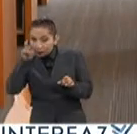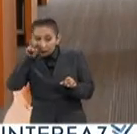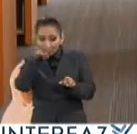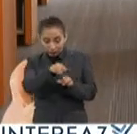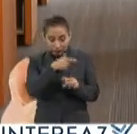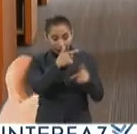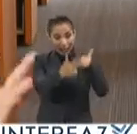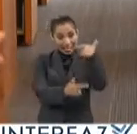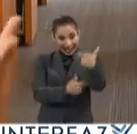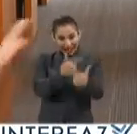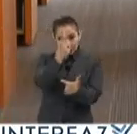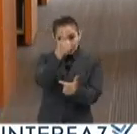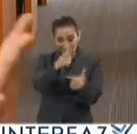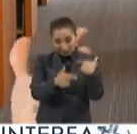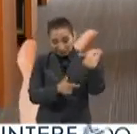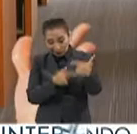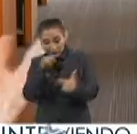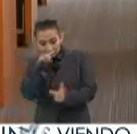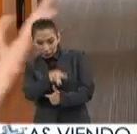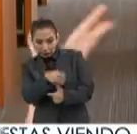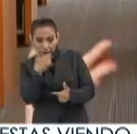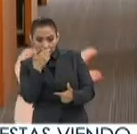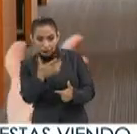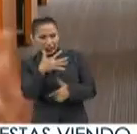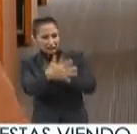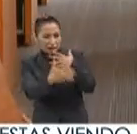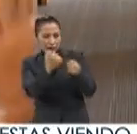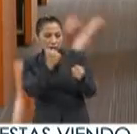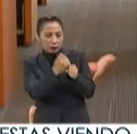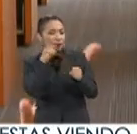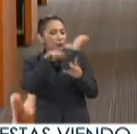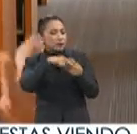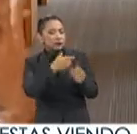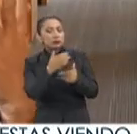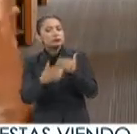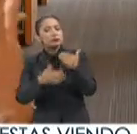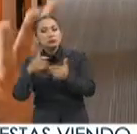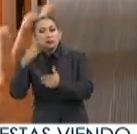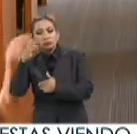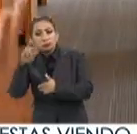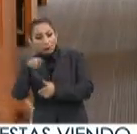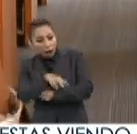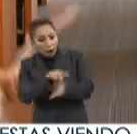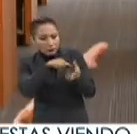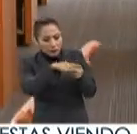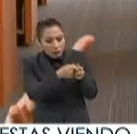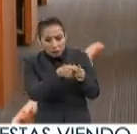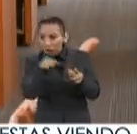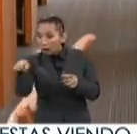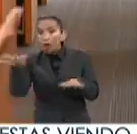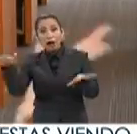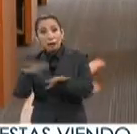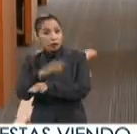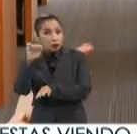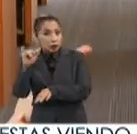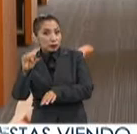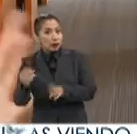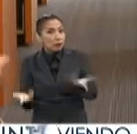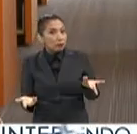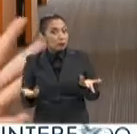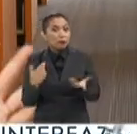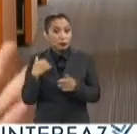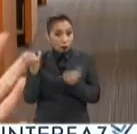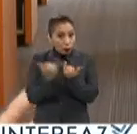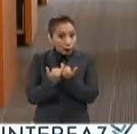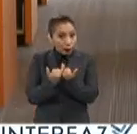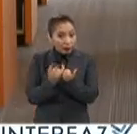una generación, digamos, ¿no?, cuando pasen 15 años, ¿no?, y veamos hacia atrás, pues vamos a poder decir, ¿realmente cambió o no cambiaron las cosas?